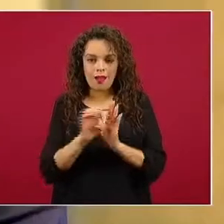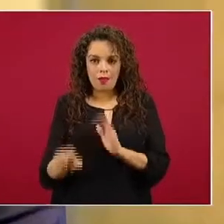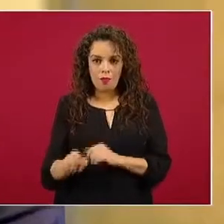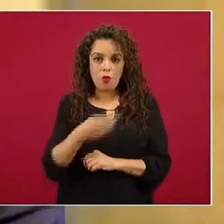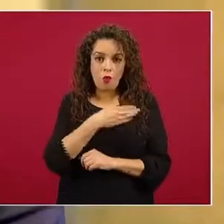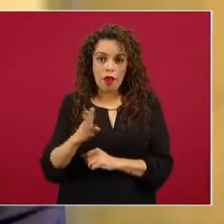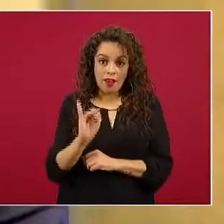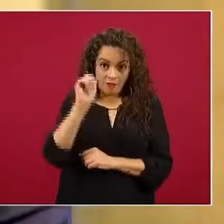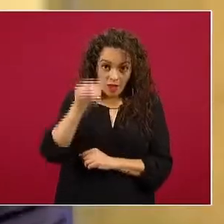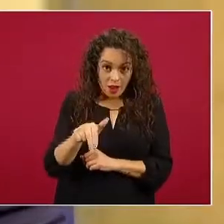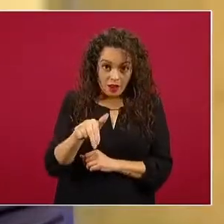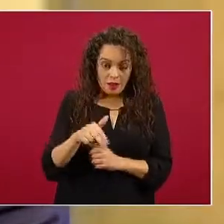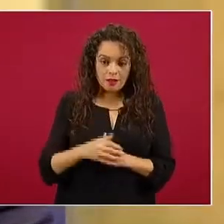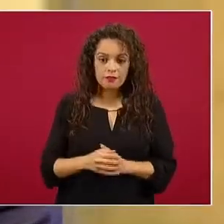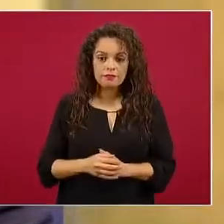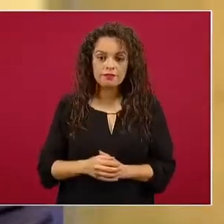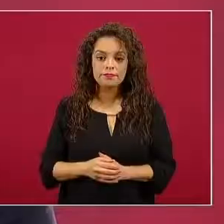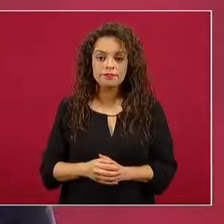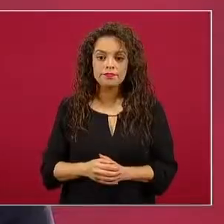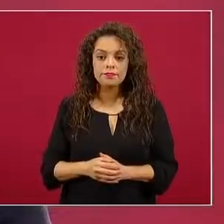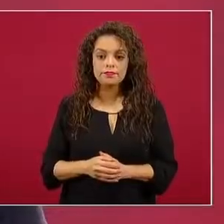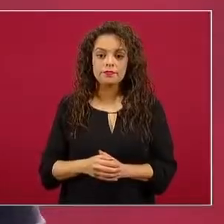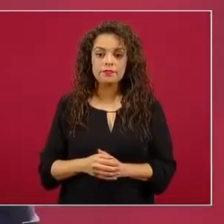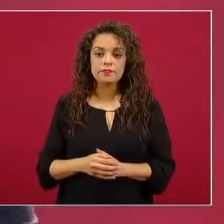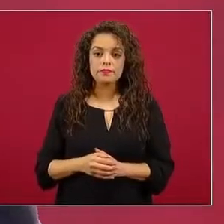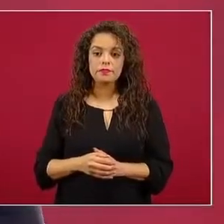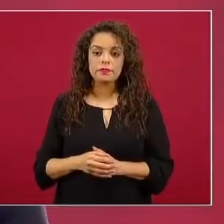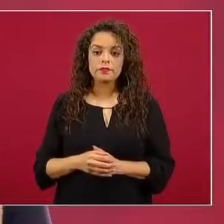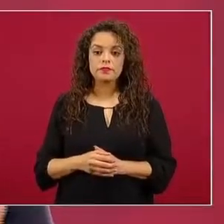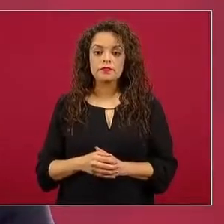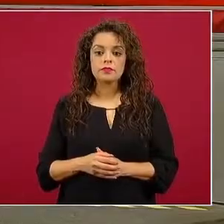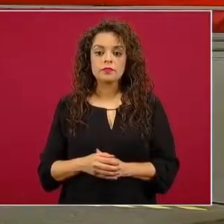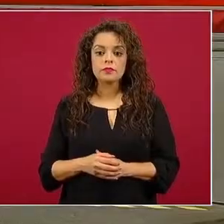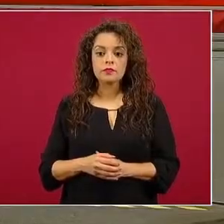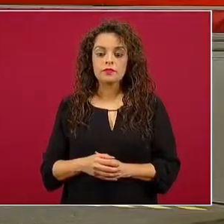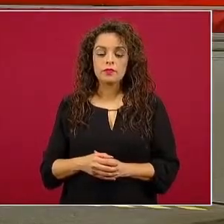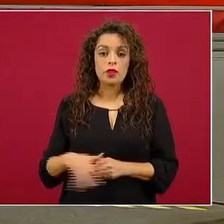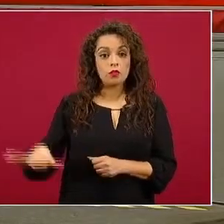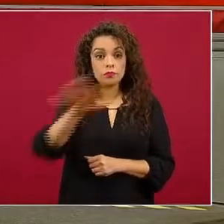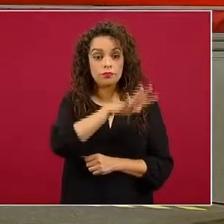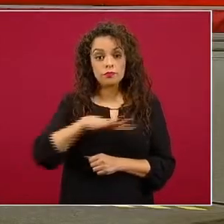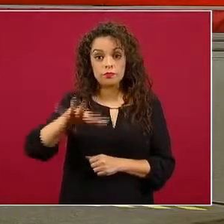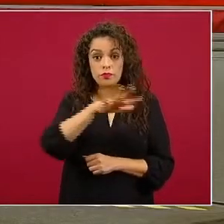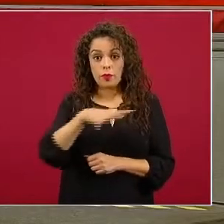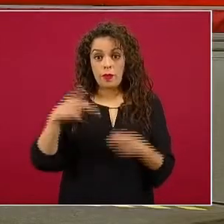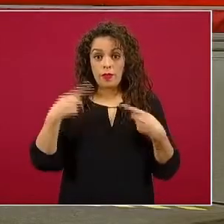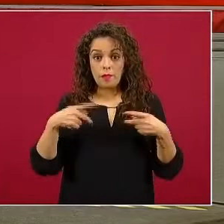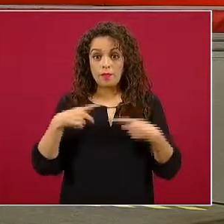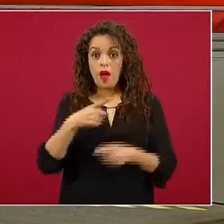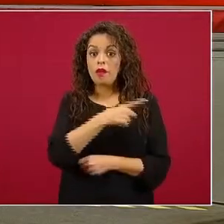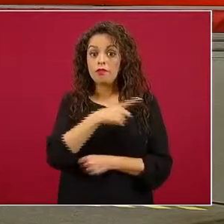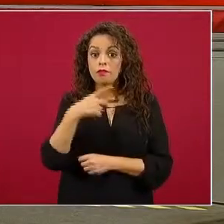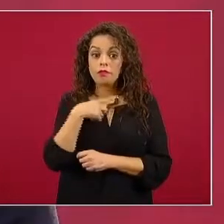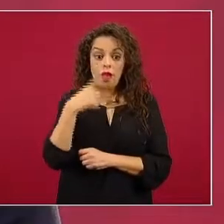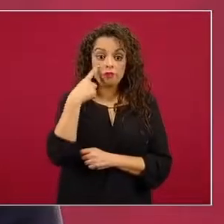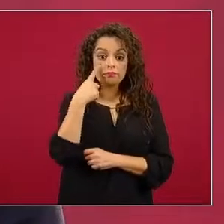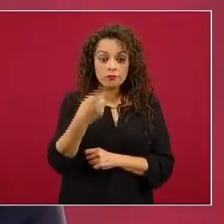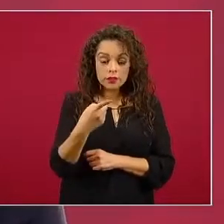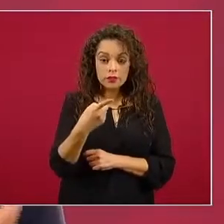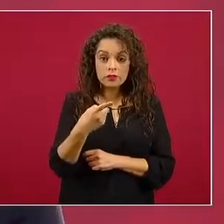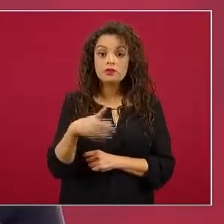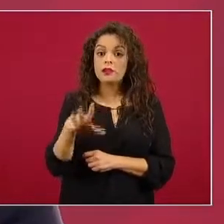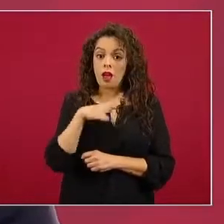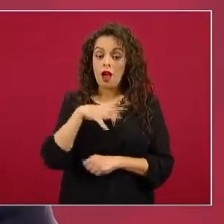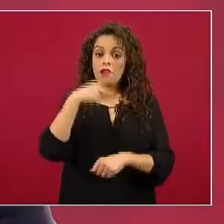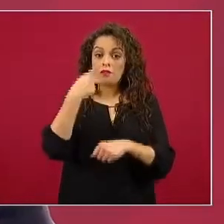Desde luego que se atienda, que la población atienda cuál es la condición de riesgo de contagios